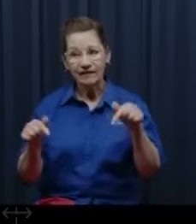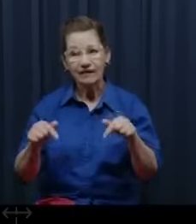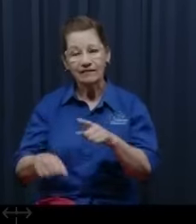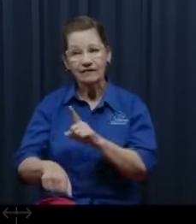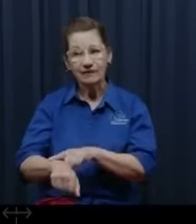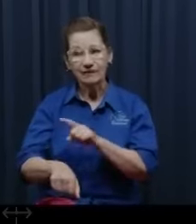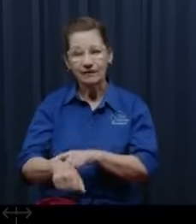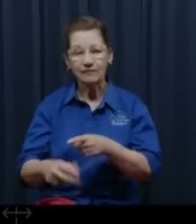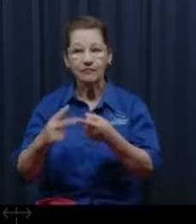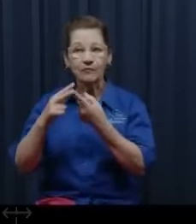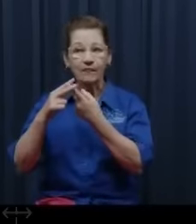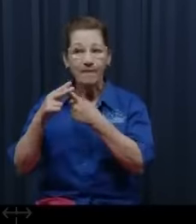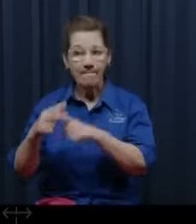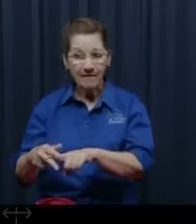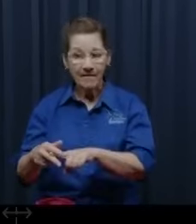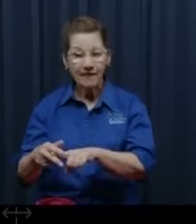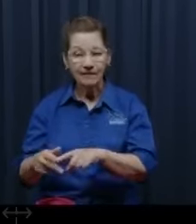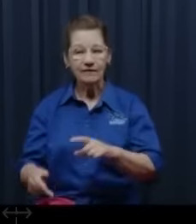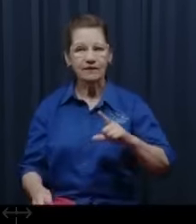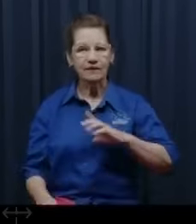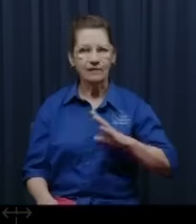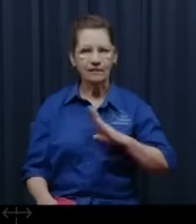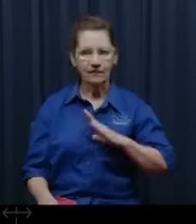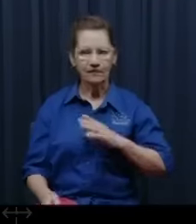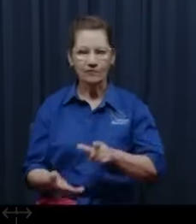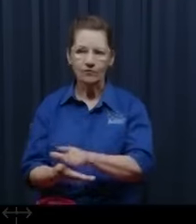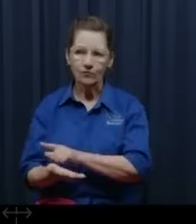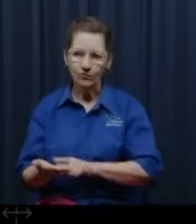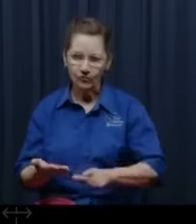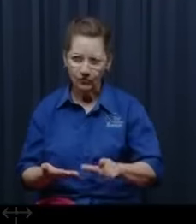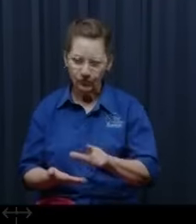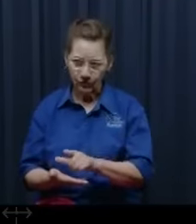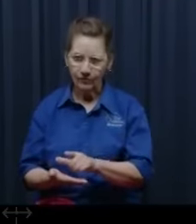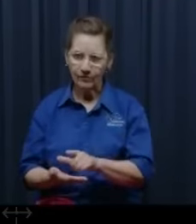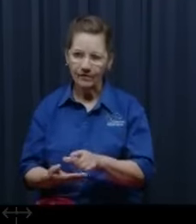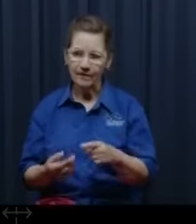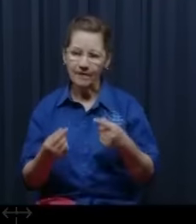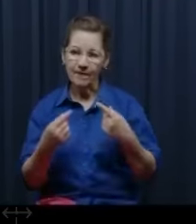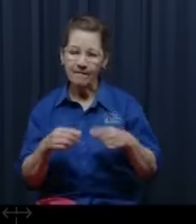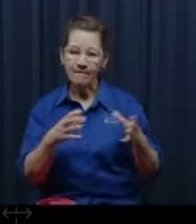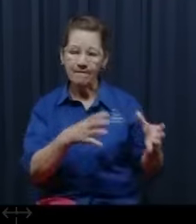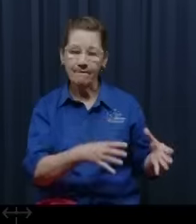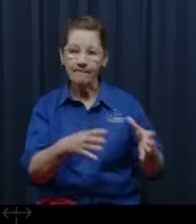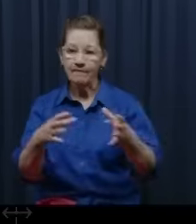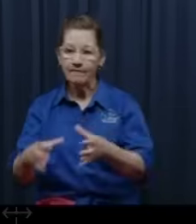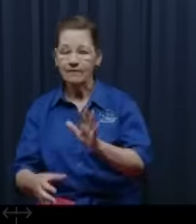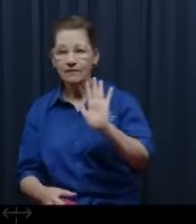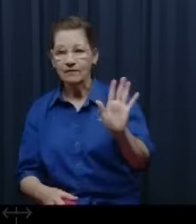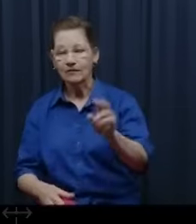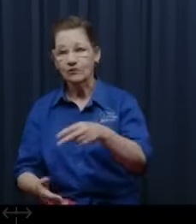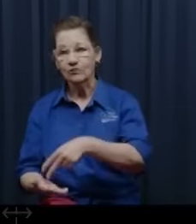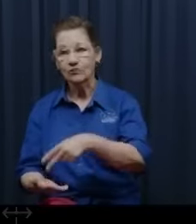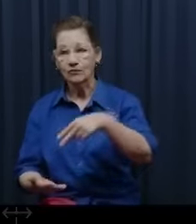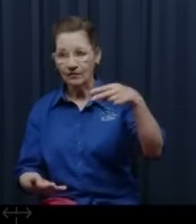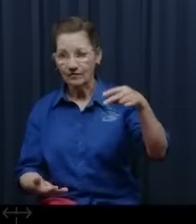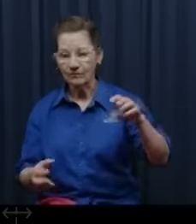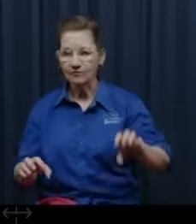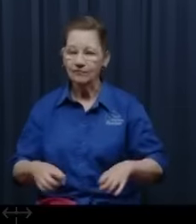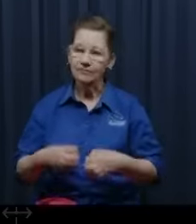tiene un estado un lugar una región para poder establecer su nación Entonces el